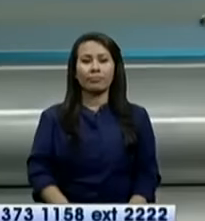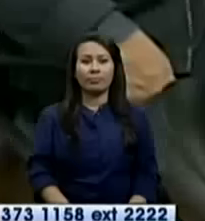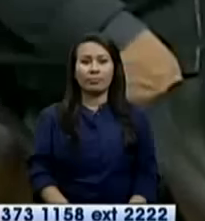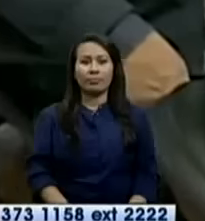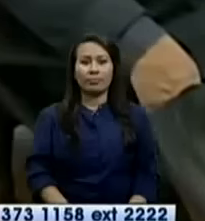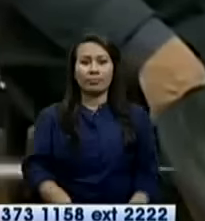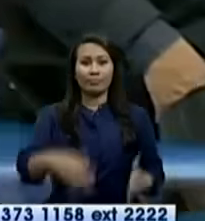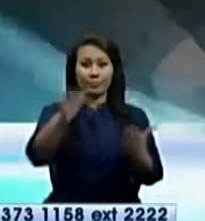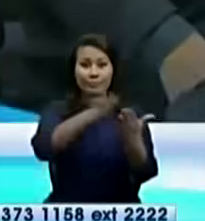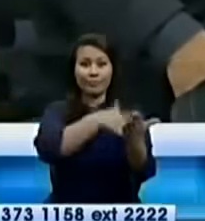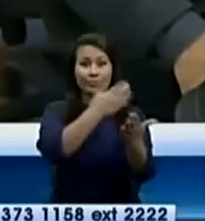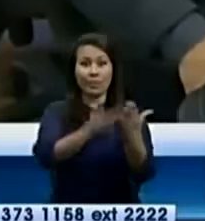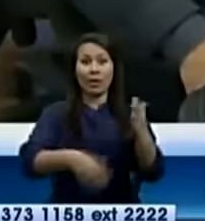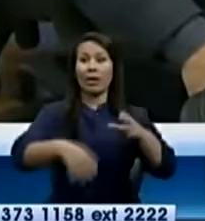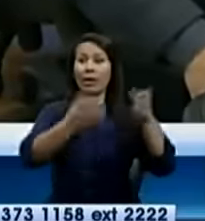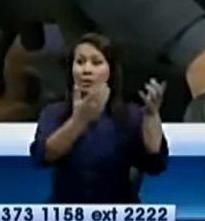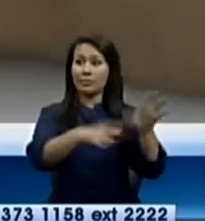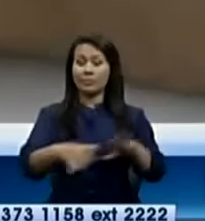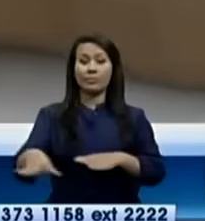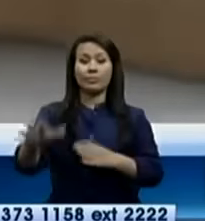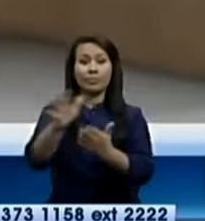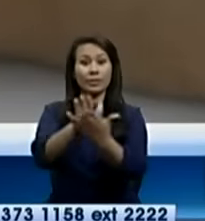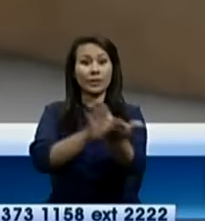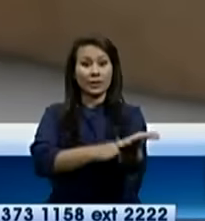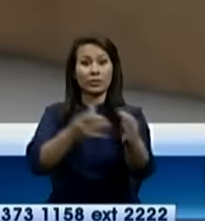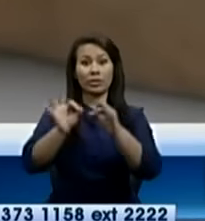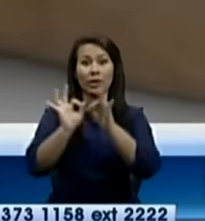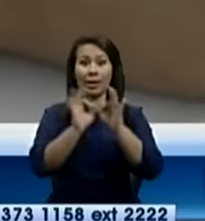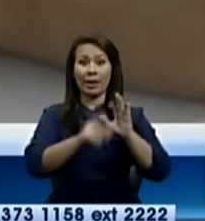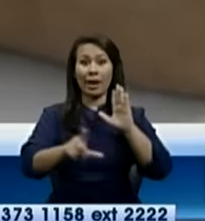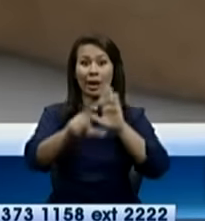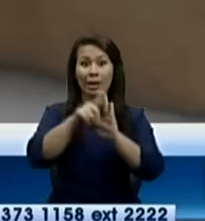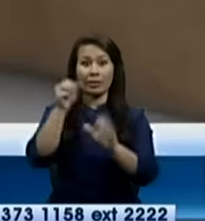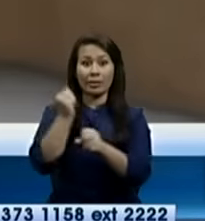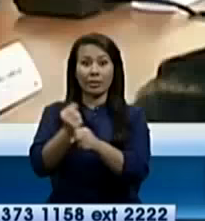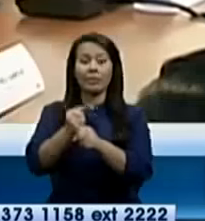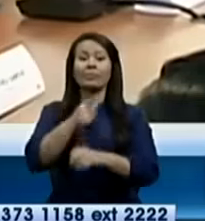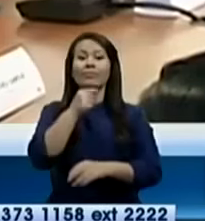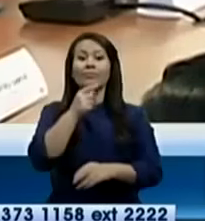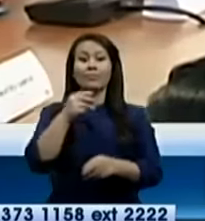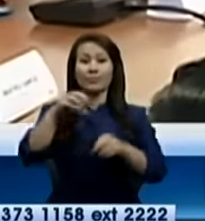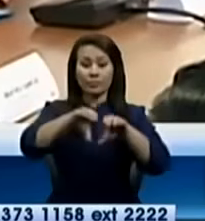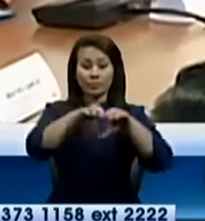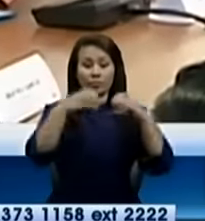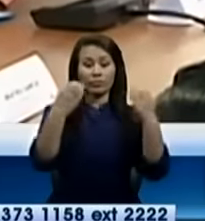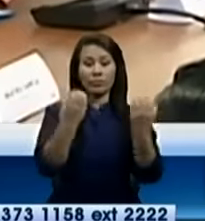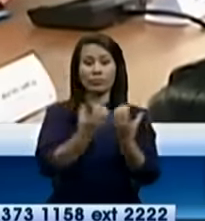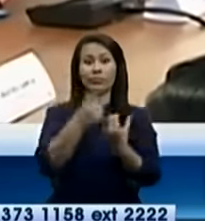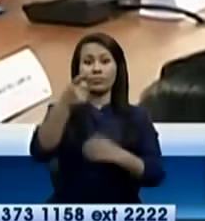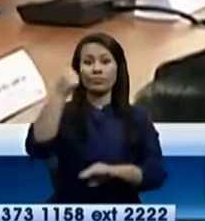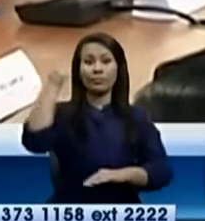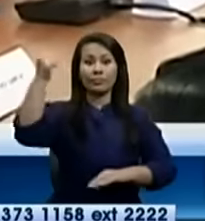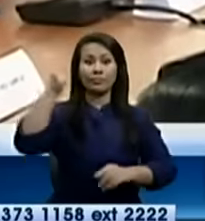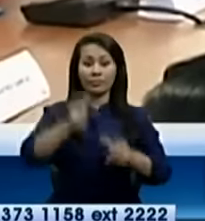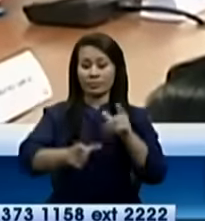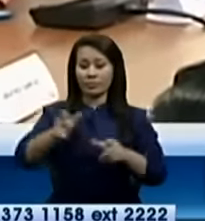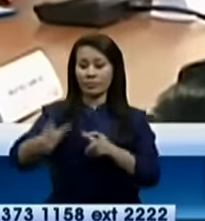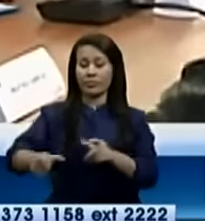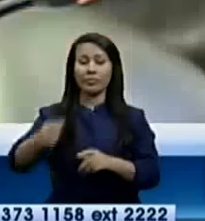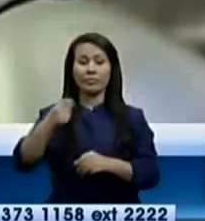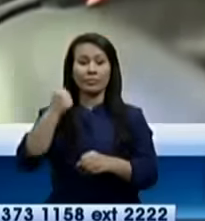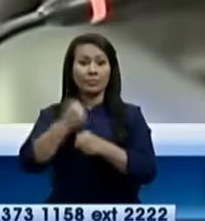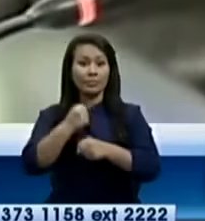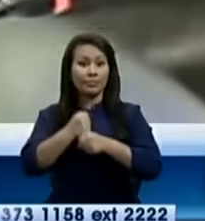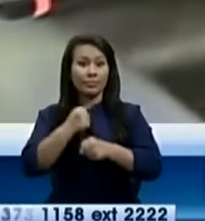El cronograma de actividades sobre el proyecto de reformas laborales inició por parte de los integrantes de la Comisión de los Derechos de los Trabajadores. En mesa